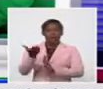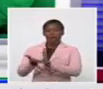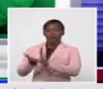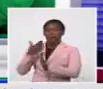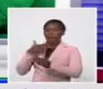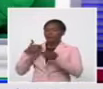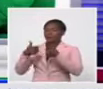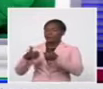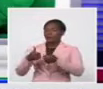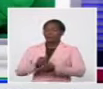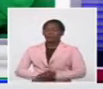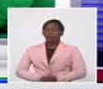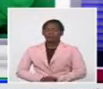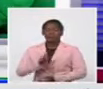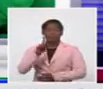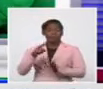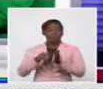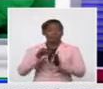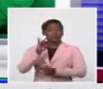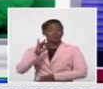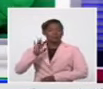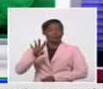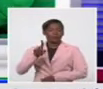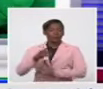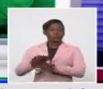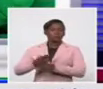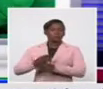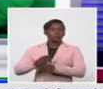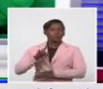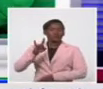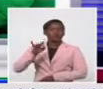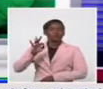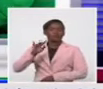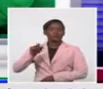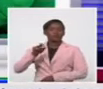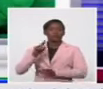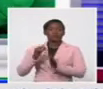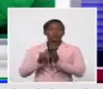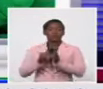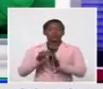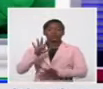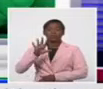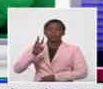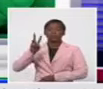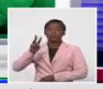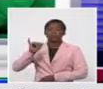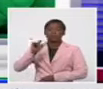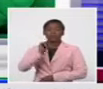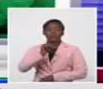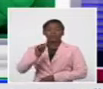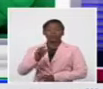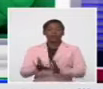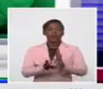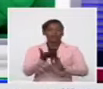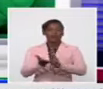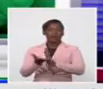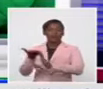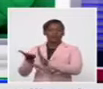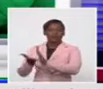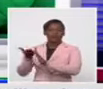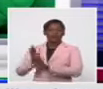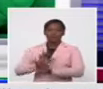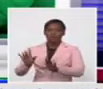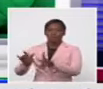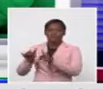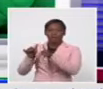ayer, el 98.536 pacientes se han recuperado de la enfermedad, que